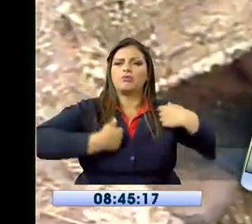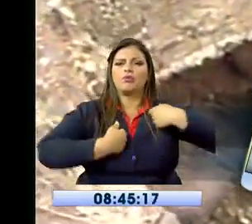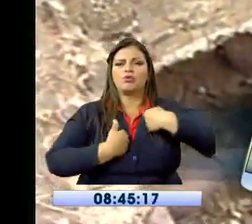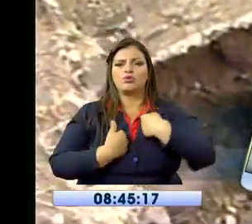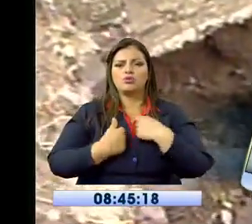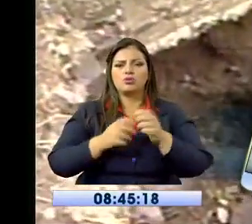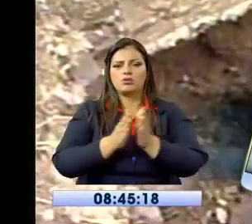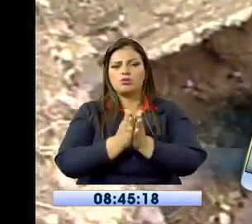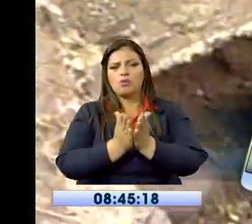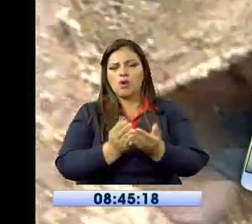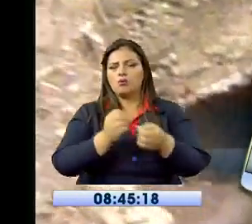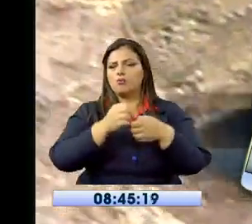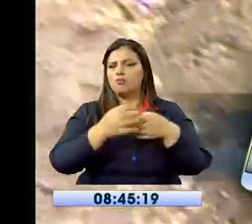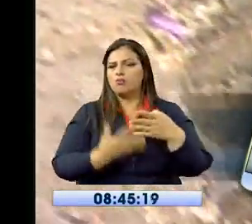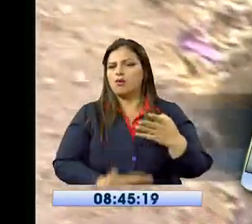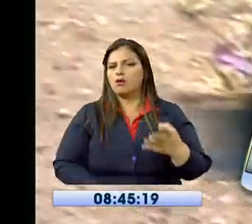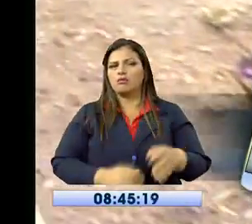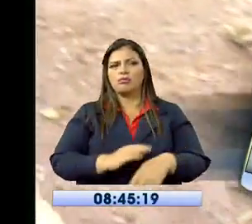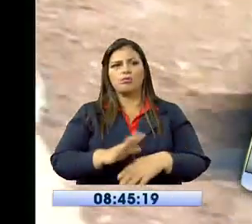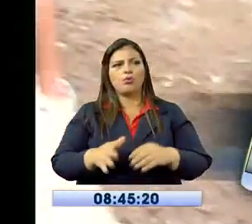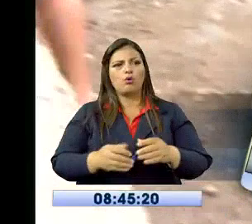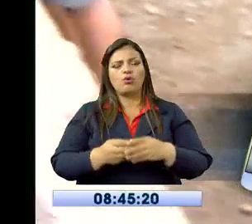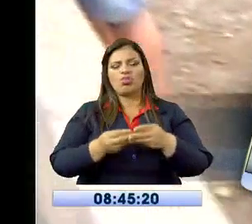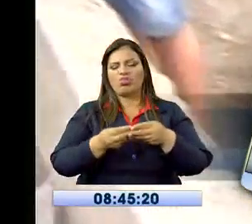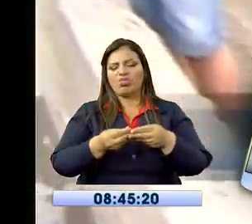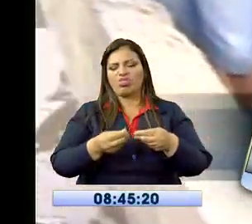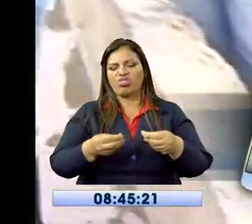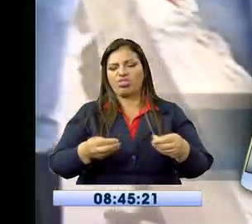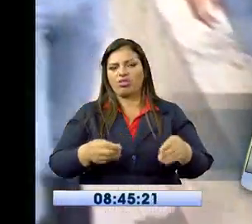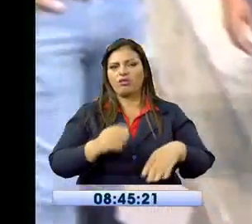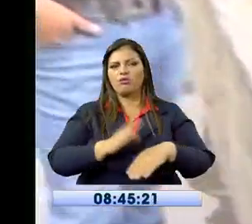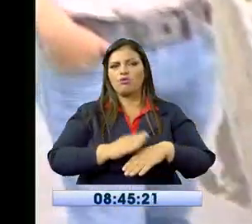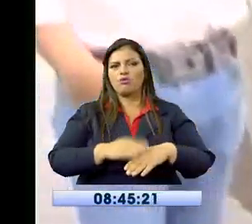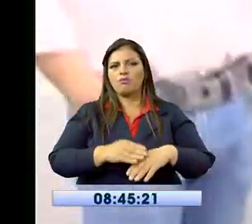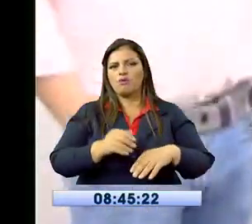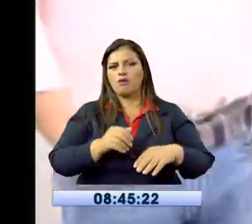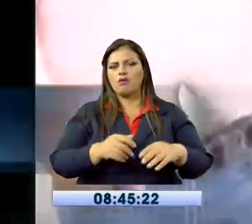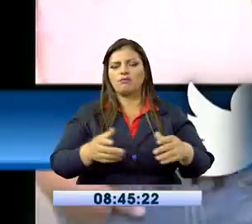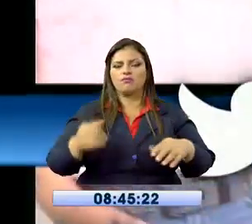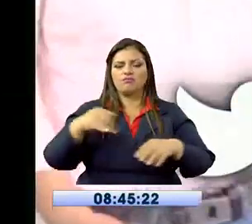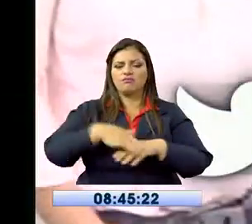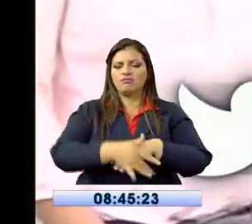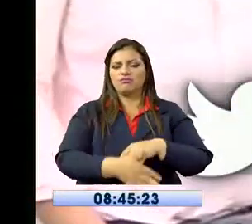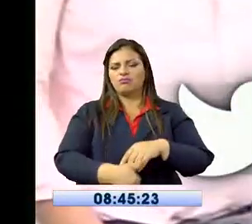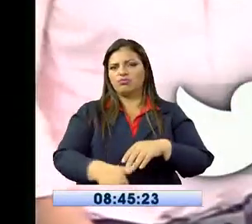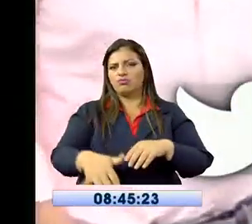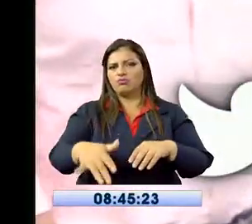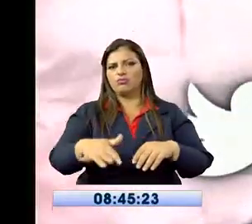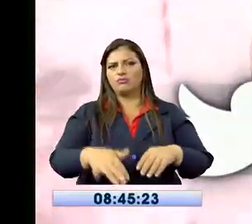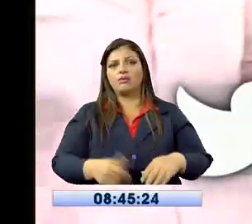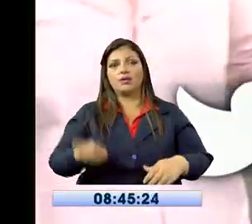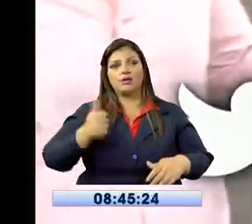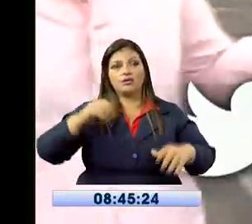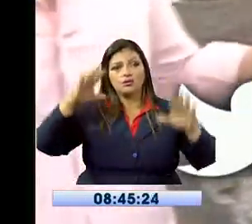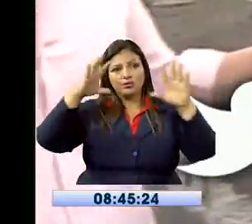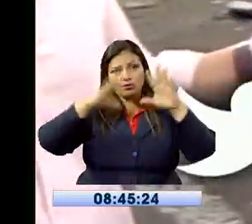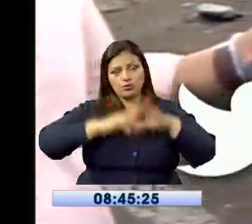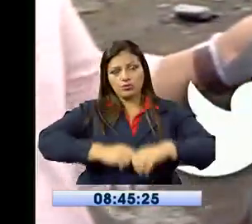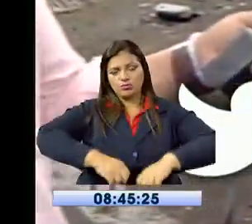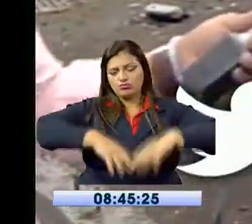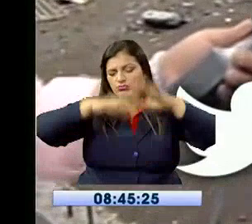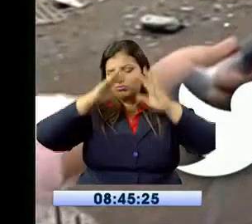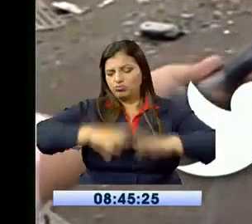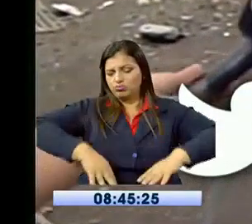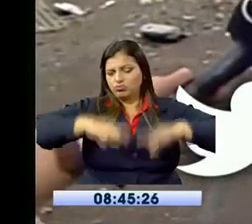Señora, y ayer llovió toda la noche. Oiga, sí, toda la noche llovió, que daba miedo. Si mi hija, le digo, la chiquita, que tengo una niña